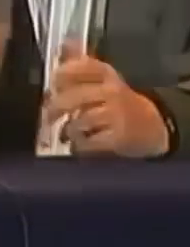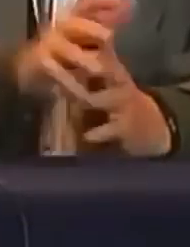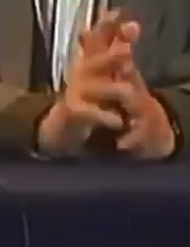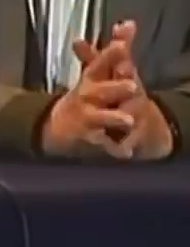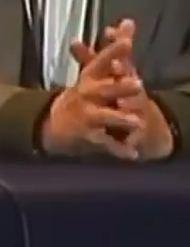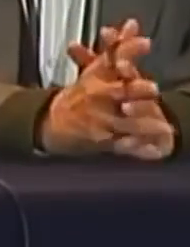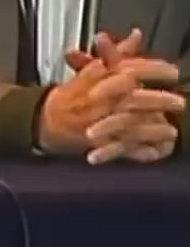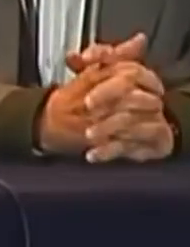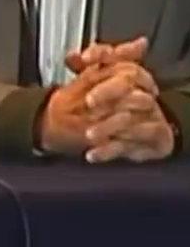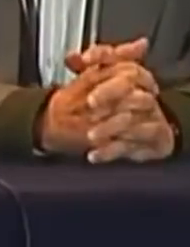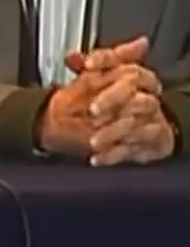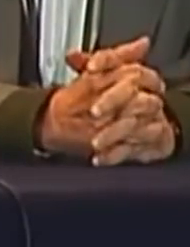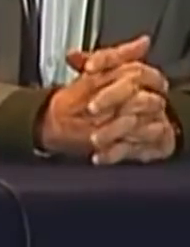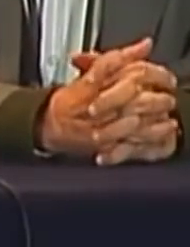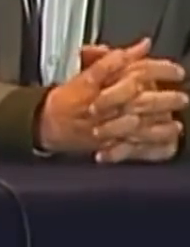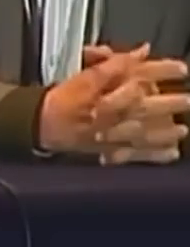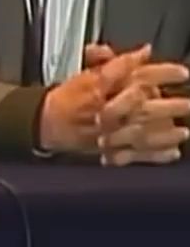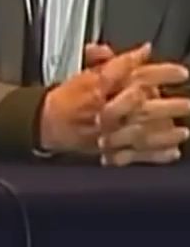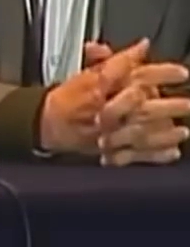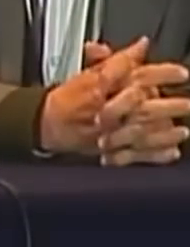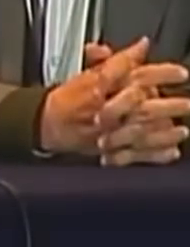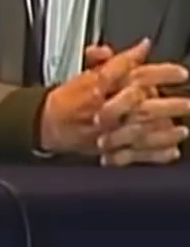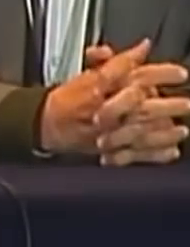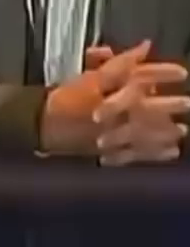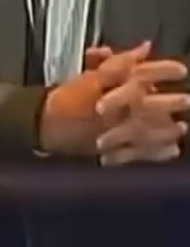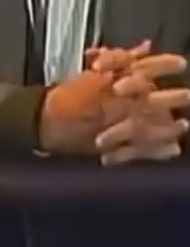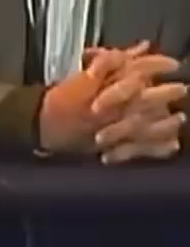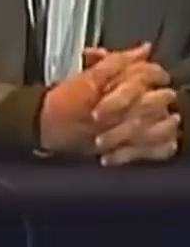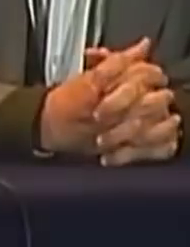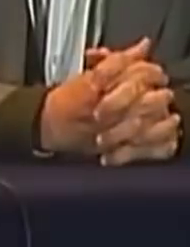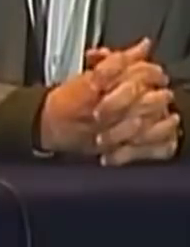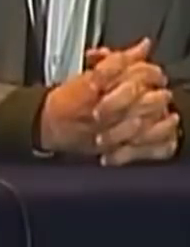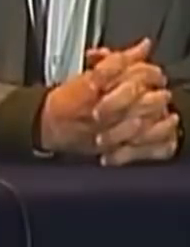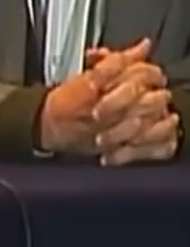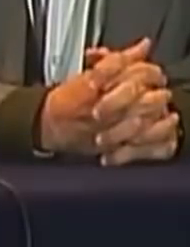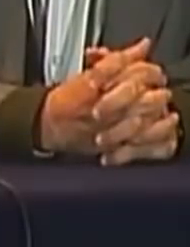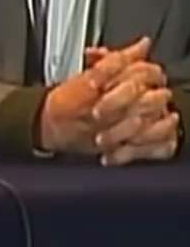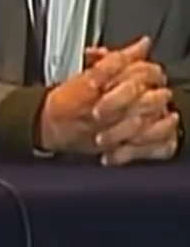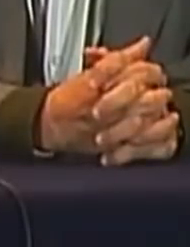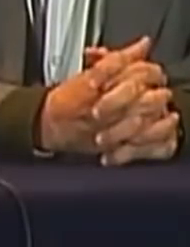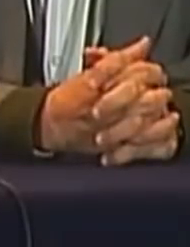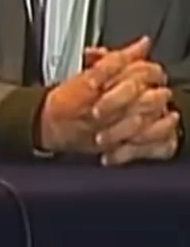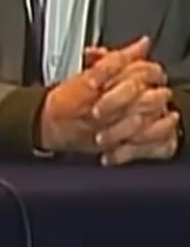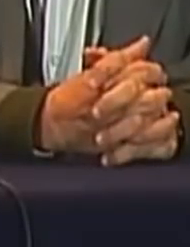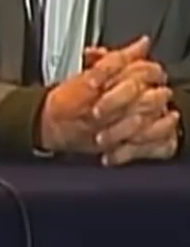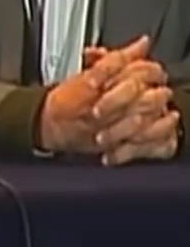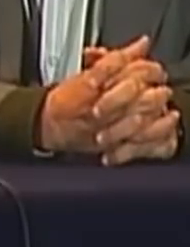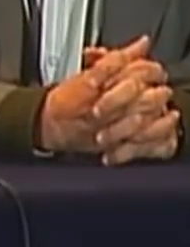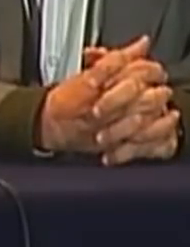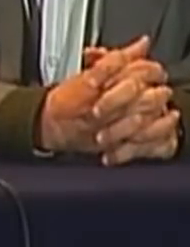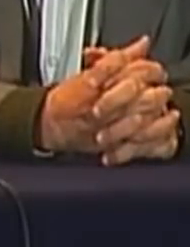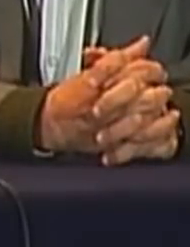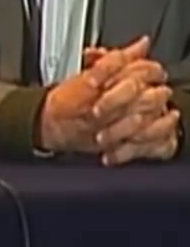bueno no se asusten porque empezaré diciendo seré breve Pero esta